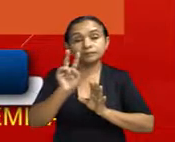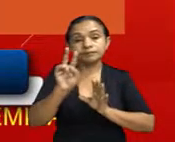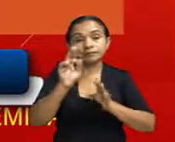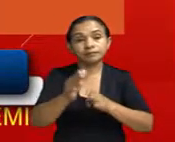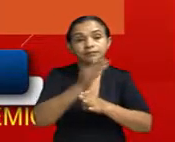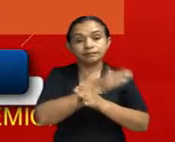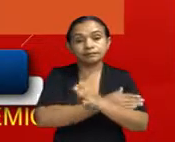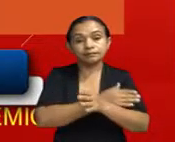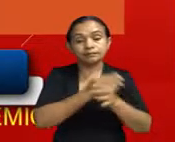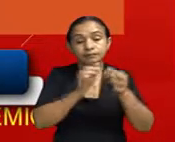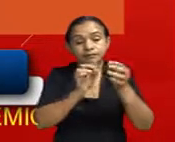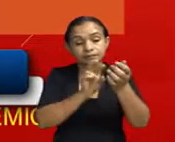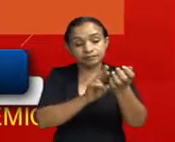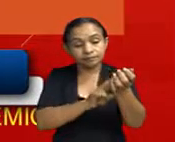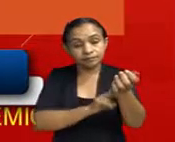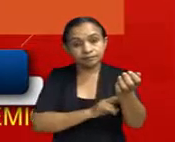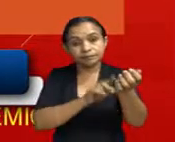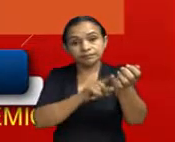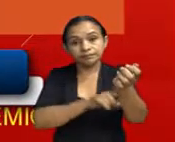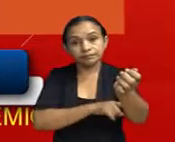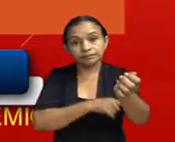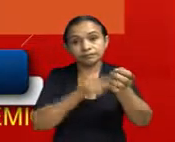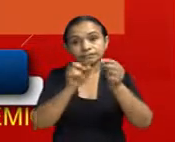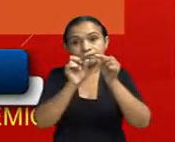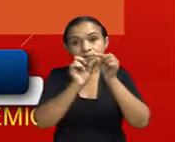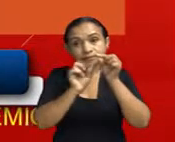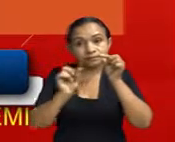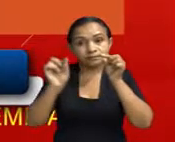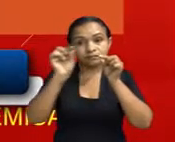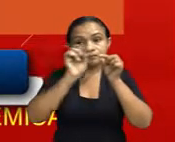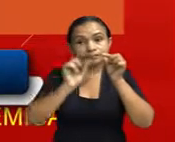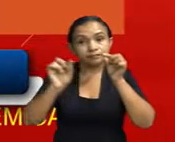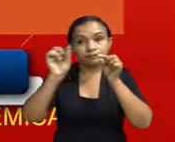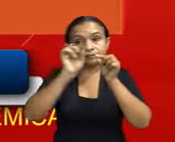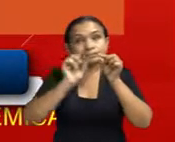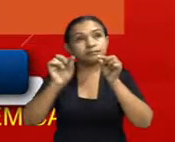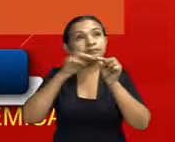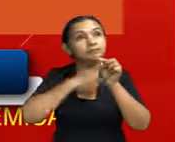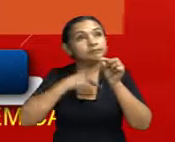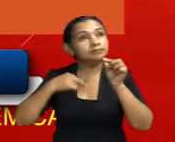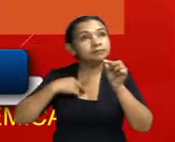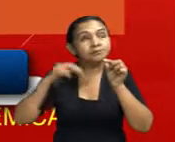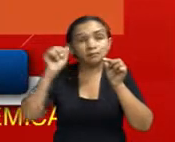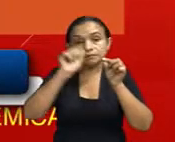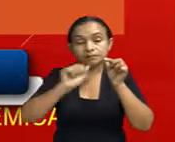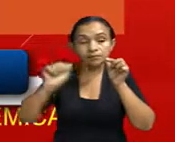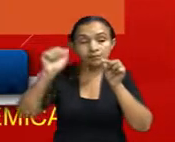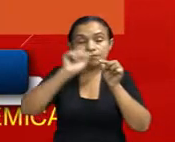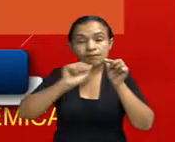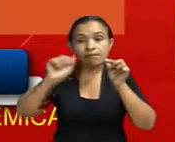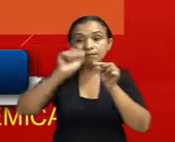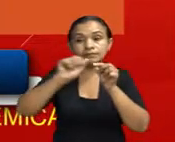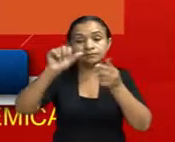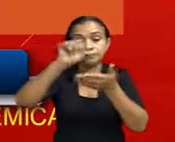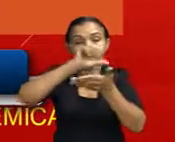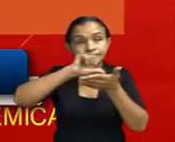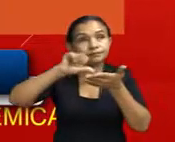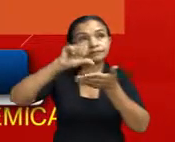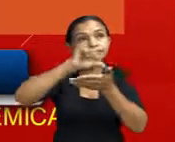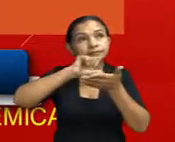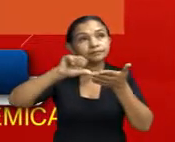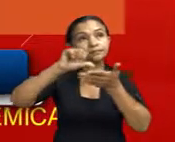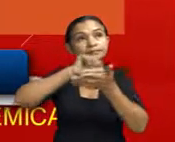las arterias, lo que es el ateroma. Vemos un circulito que es la luz del vaso, y ya lo que se ve más amarillito es la grasa que va